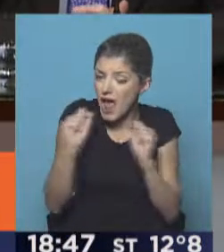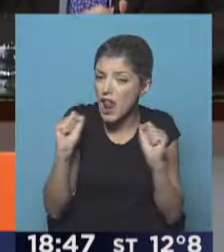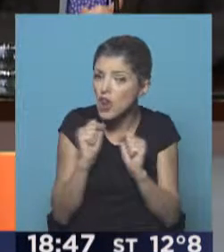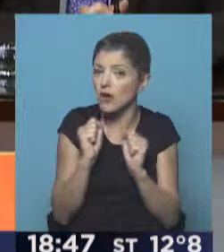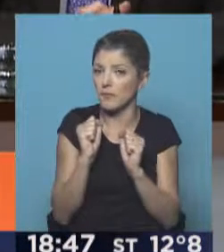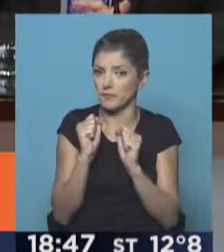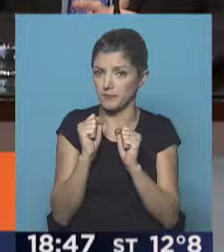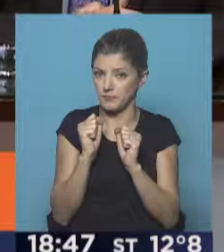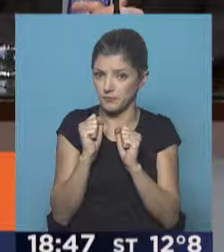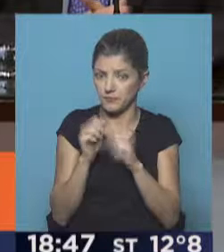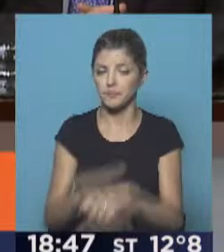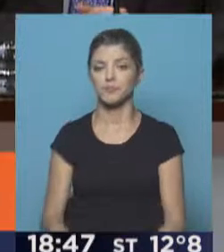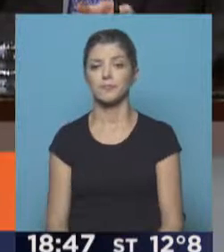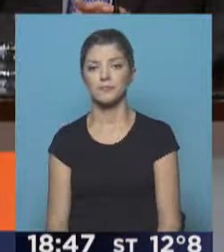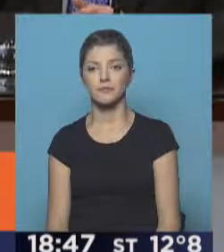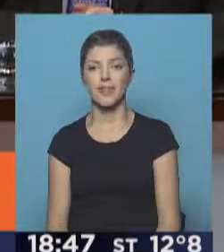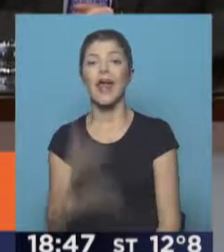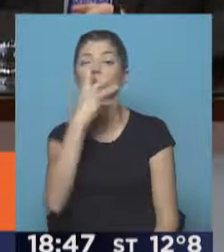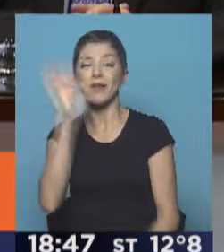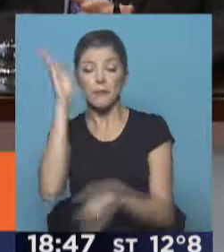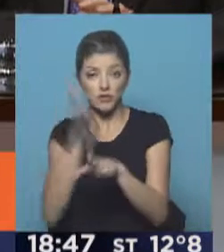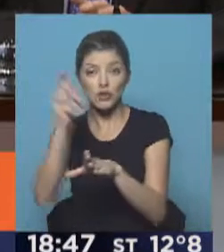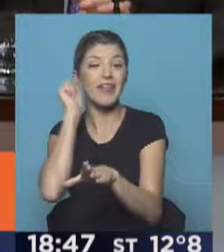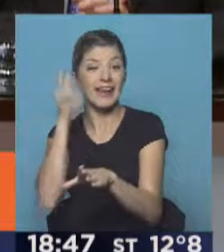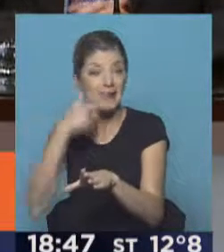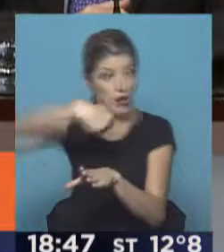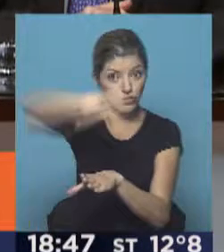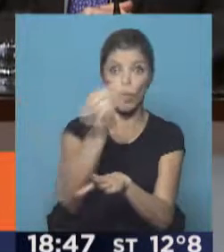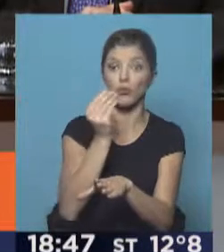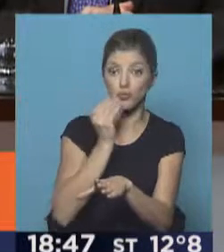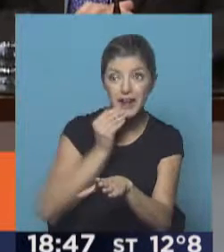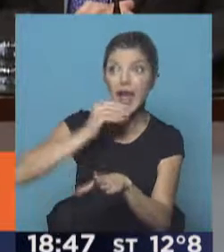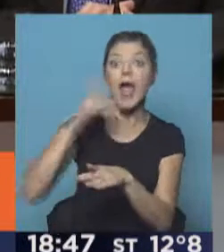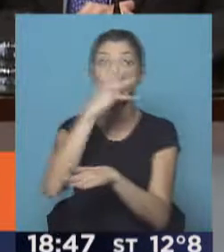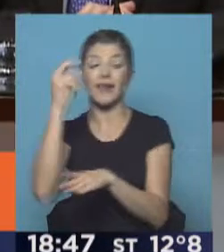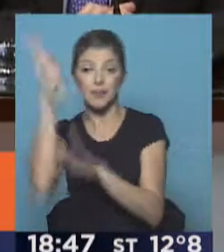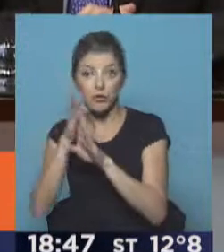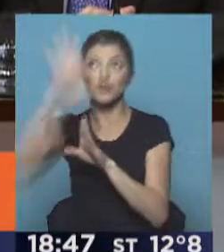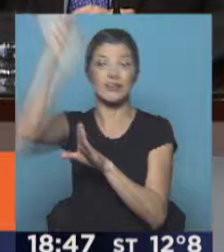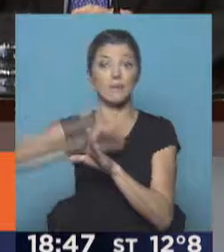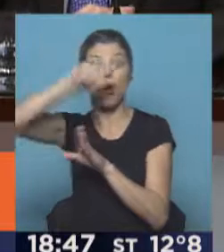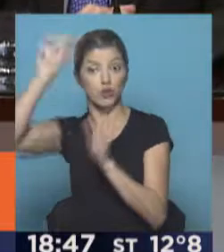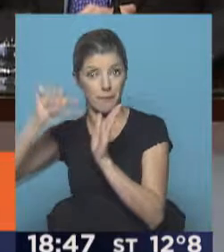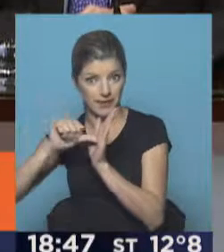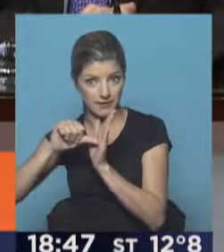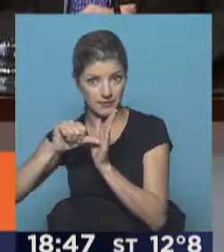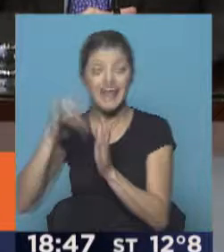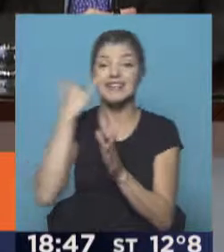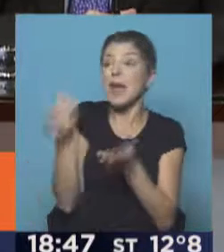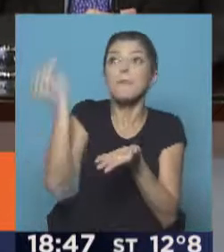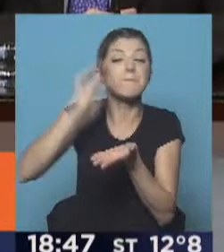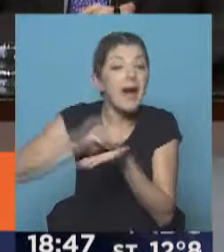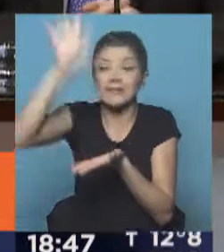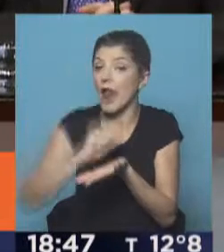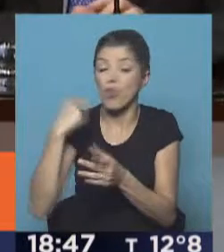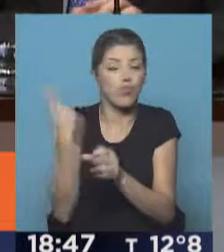casi 40% con importación, llegó a un límite. No podemos importar más gas del que ya importamos. Lo